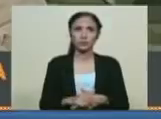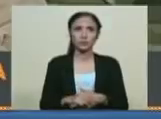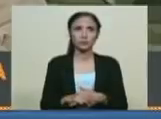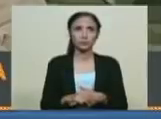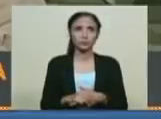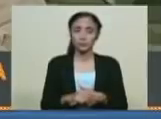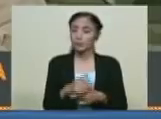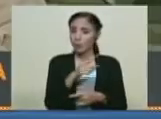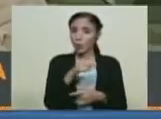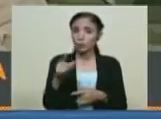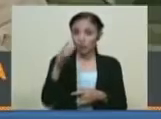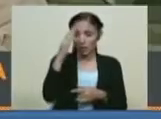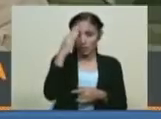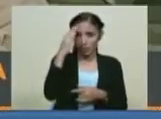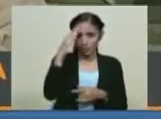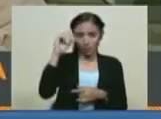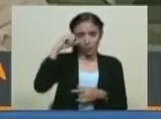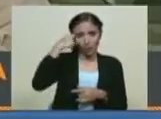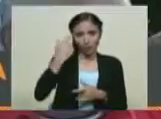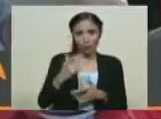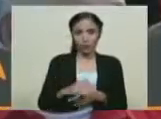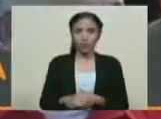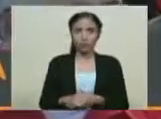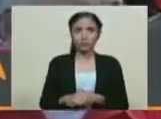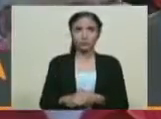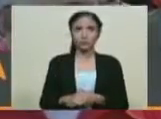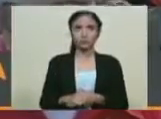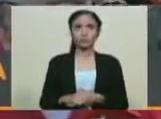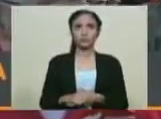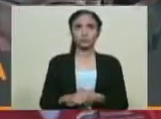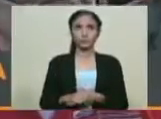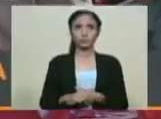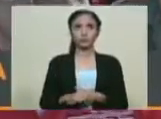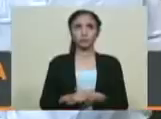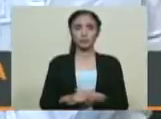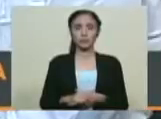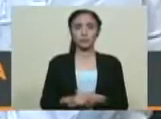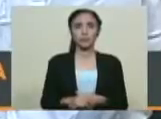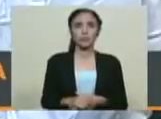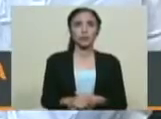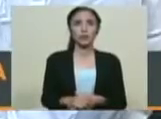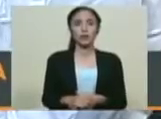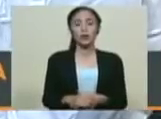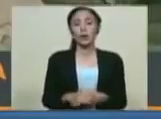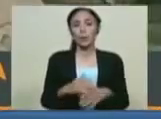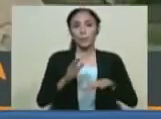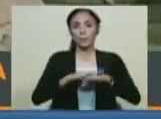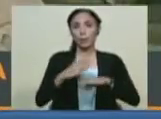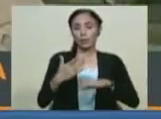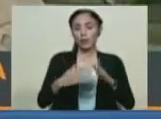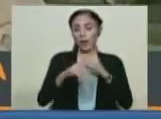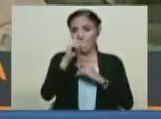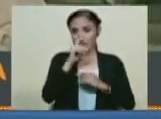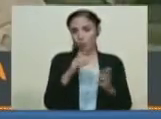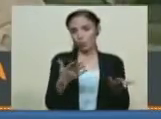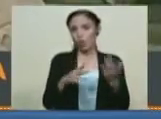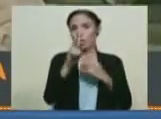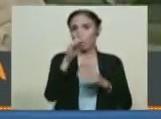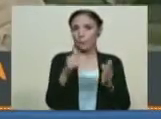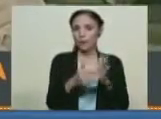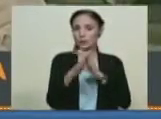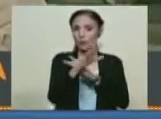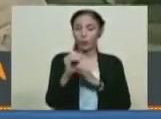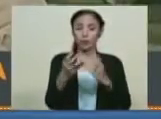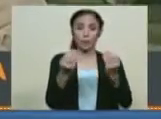No, ustedes se van a acordar de nosotros y de mí. Porque en el año 2050, cuando más de 1.000 millones